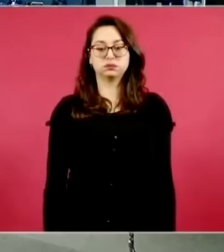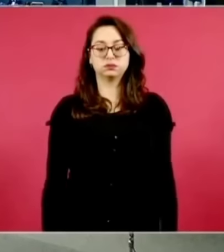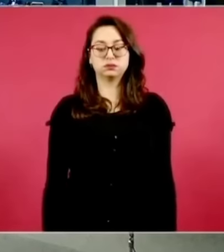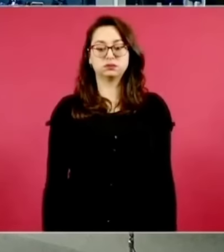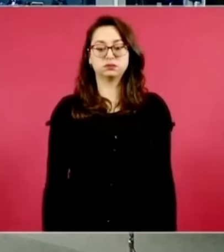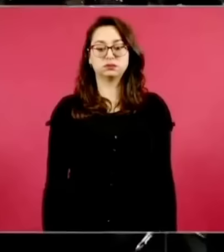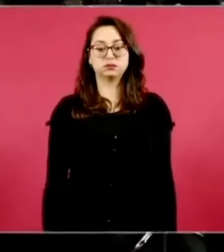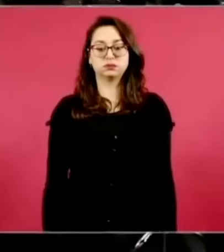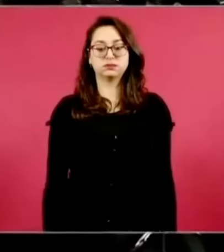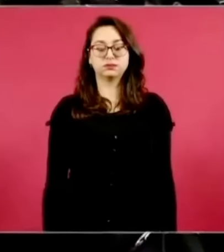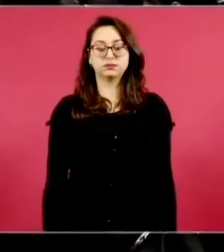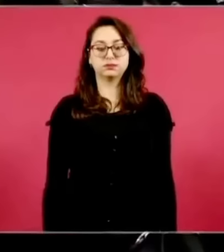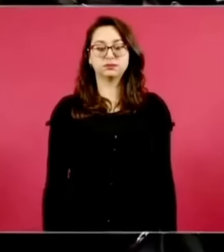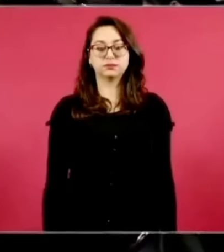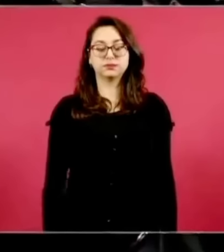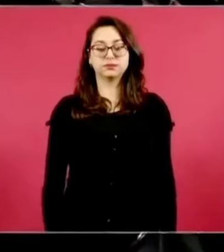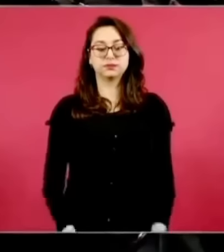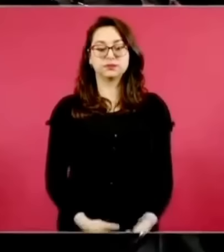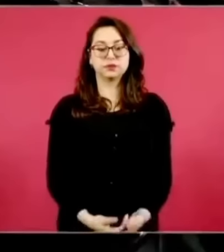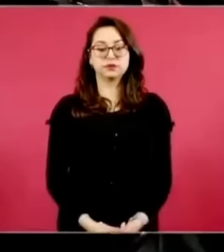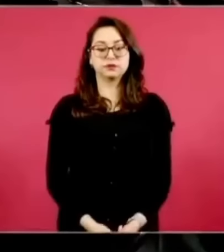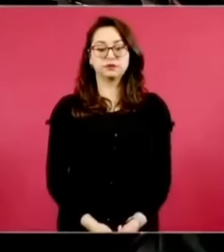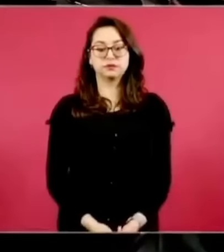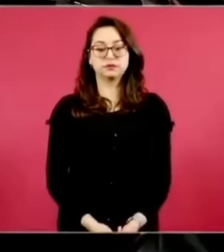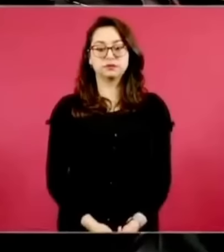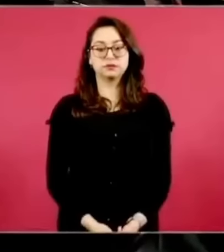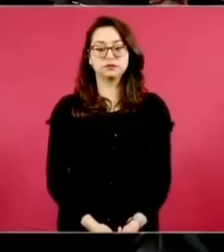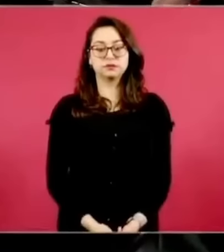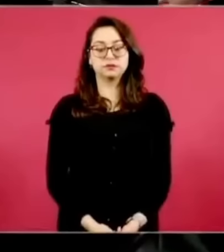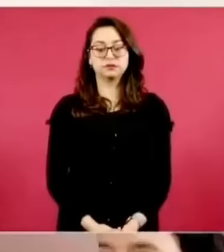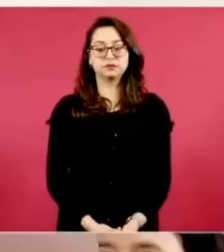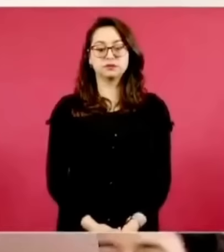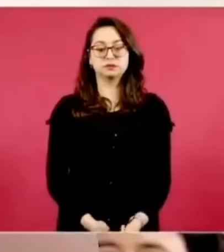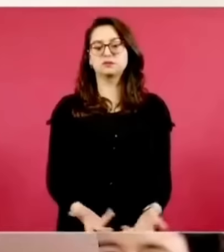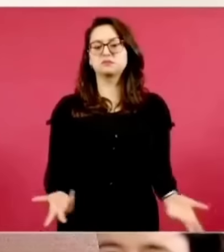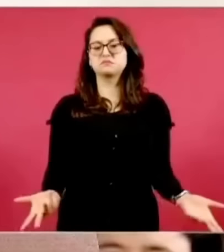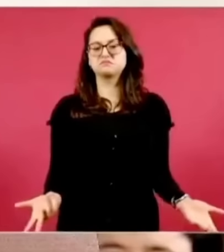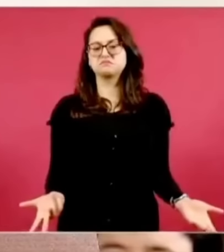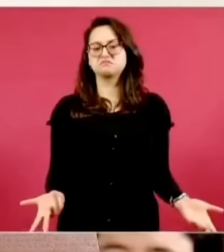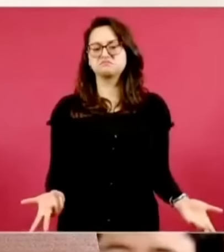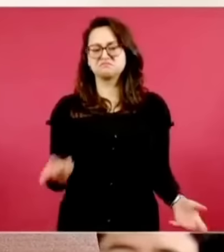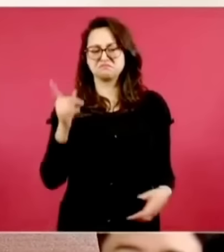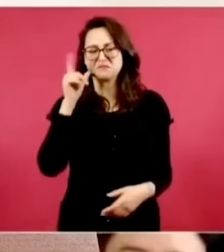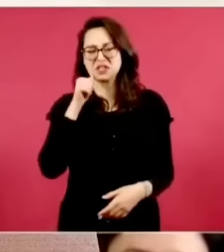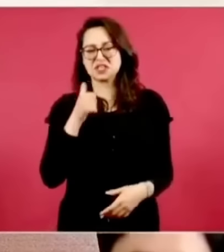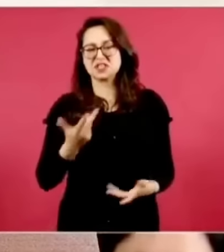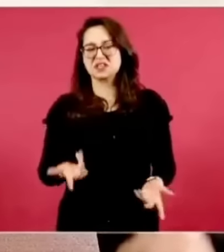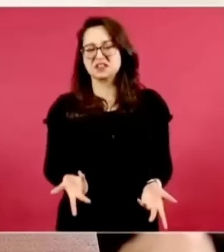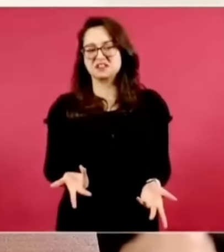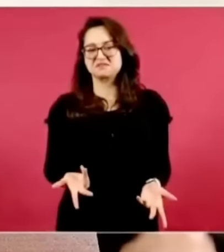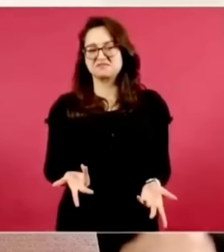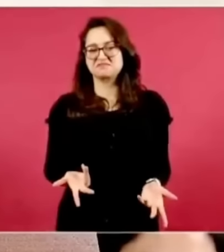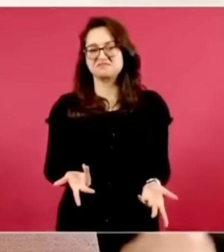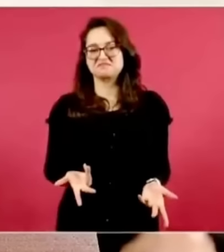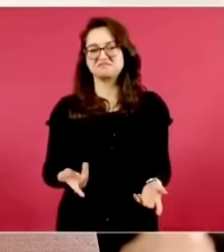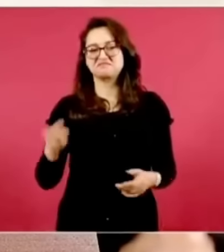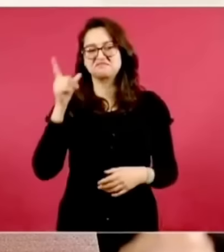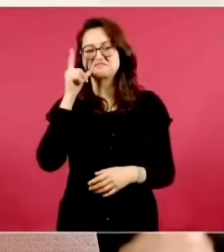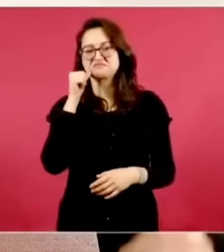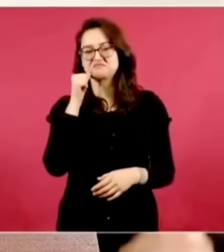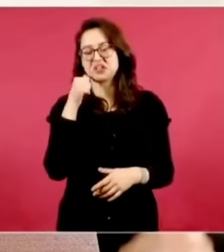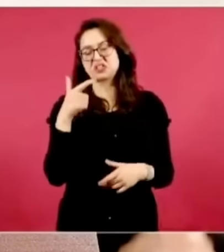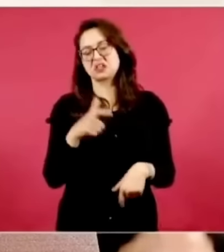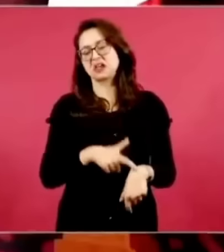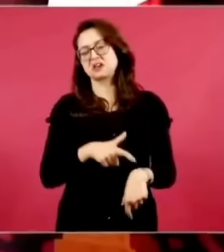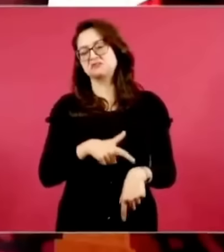usted no si noj para ma vamos a tener tiempo como ya no vamos a poder hablar de